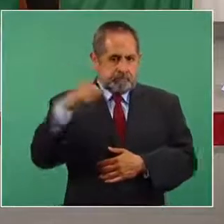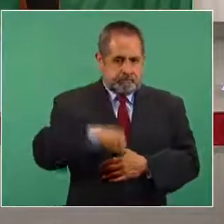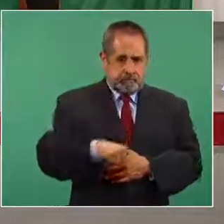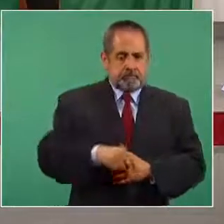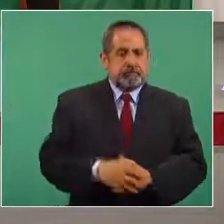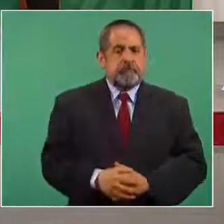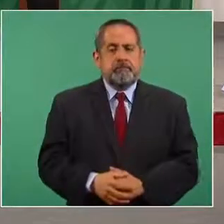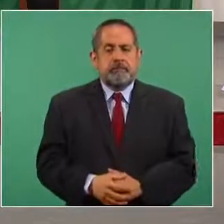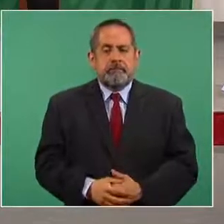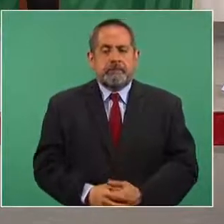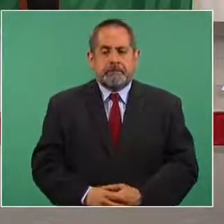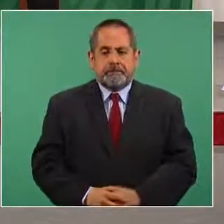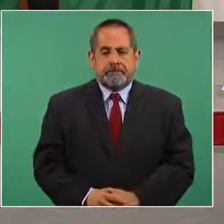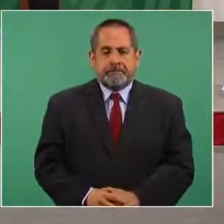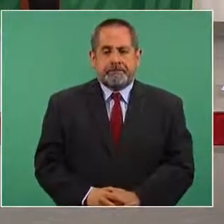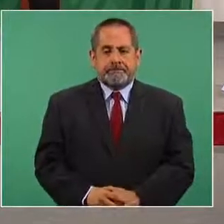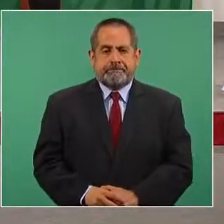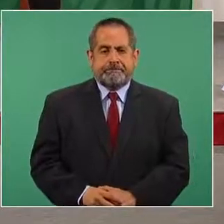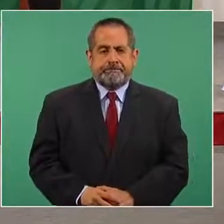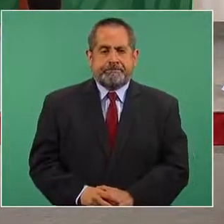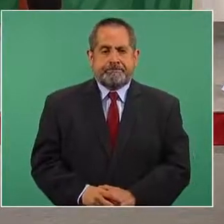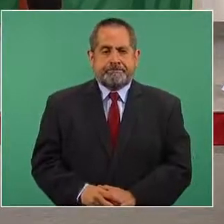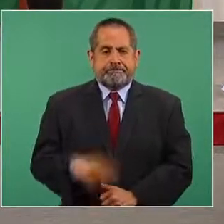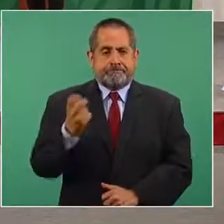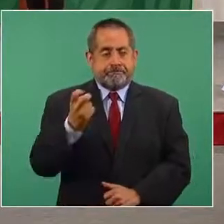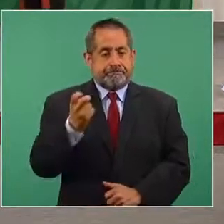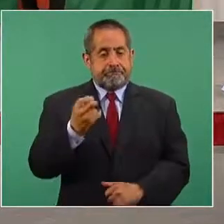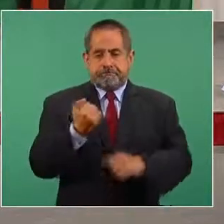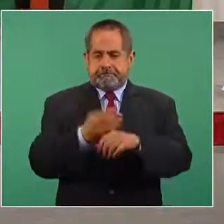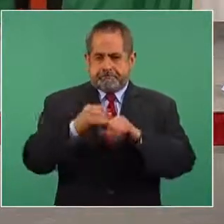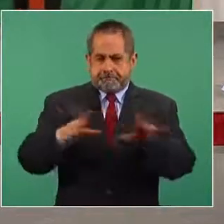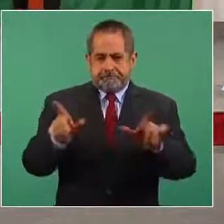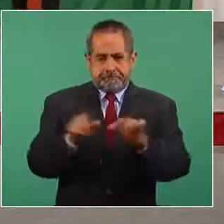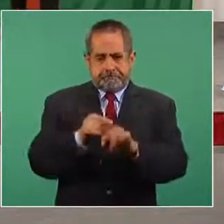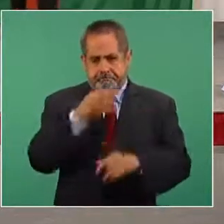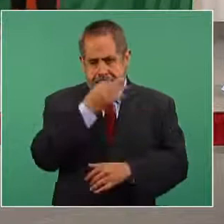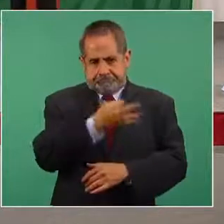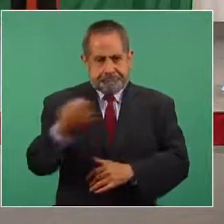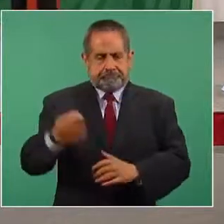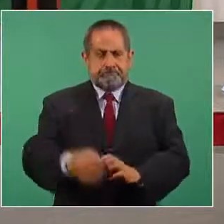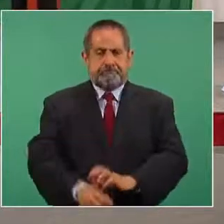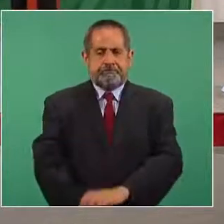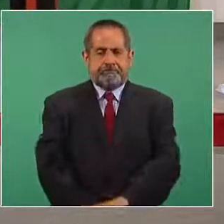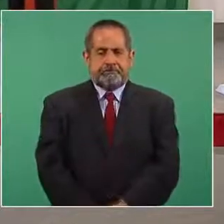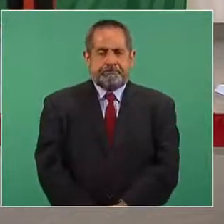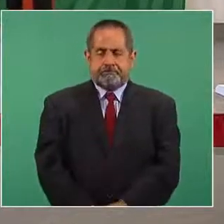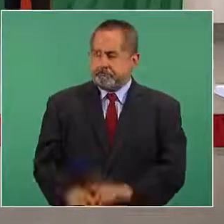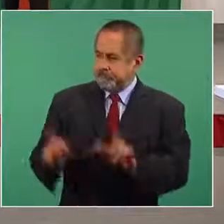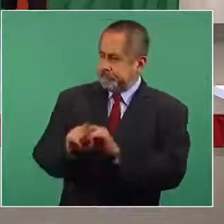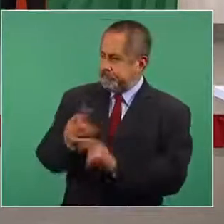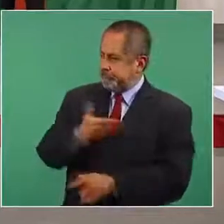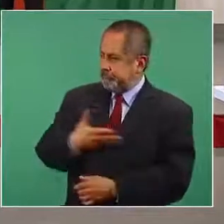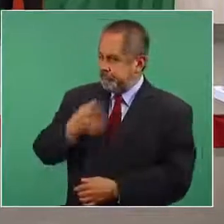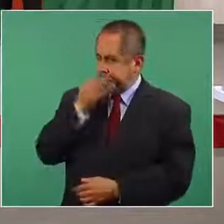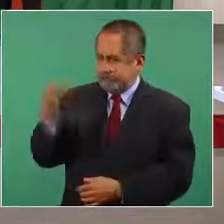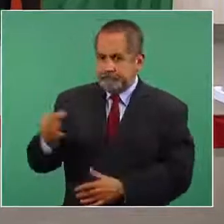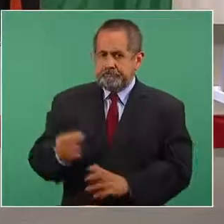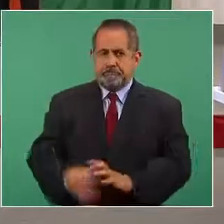Y la siguiente, por favor. Con eso ya sería la información que tenemos al día de hoy. ¿Cuánto, señor presidente?